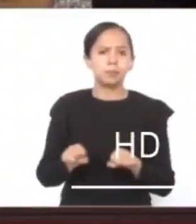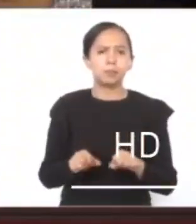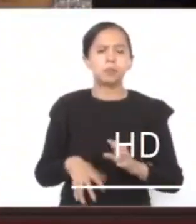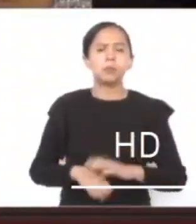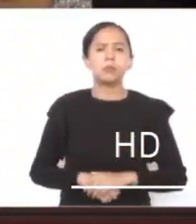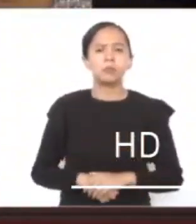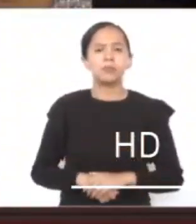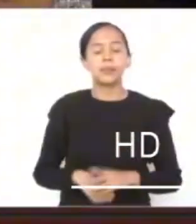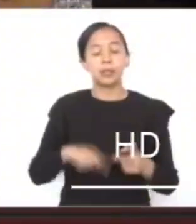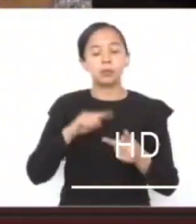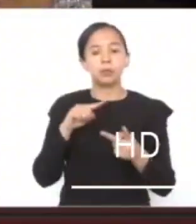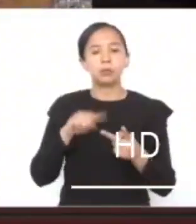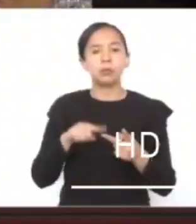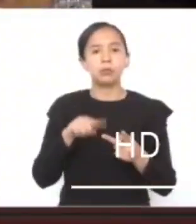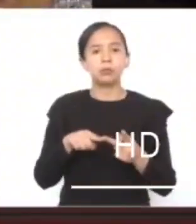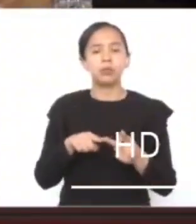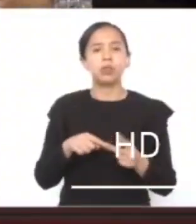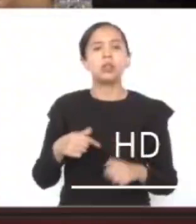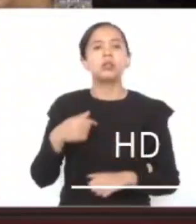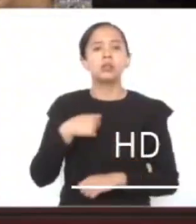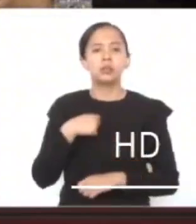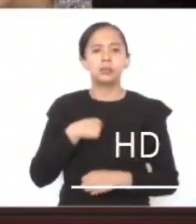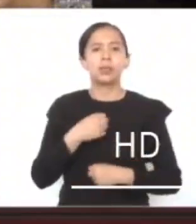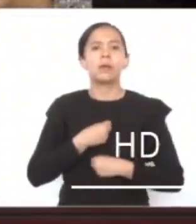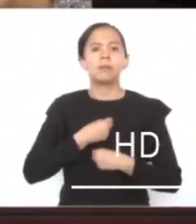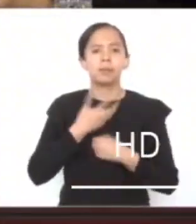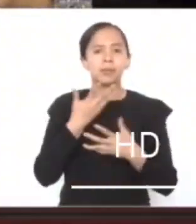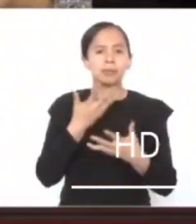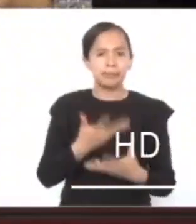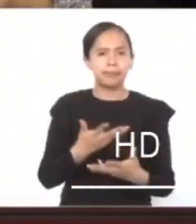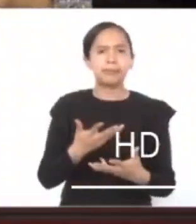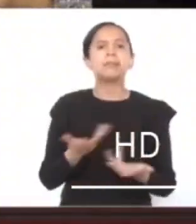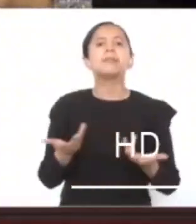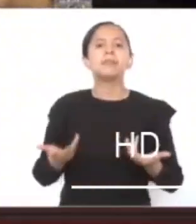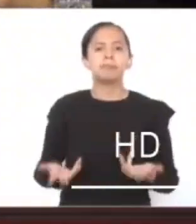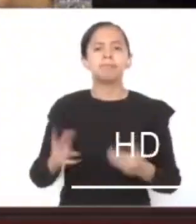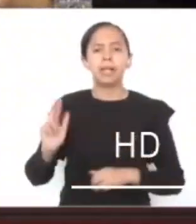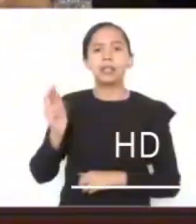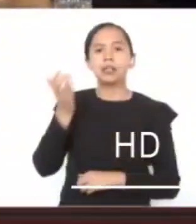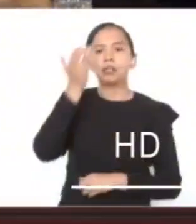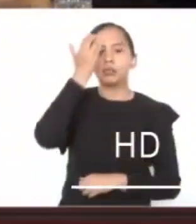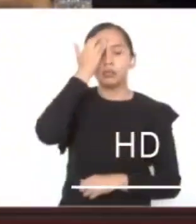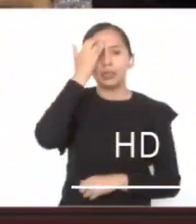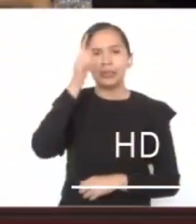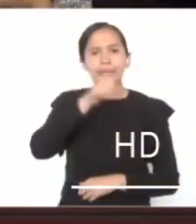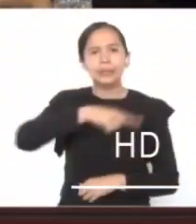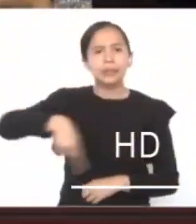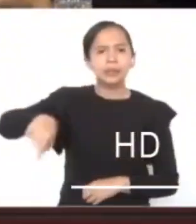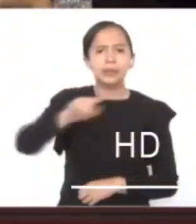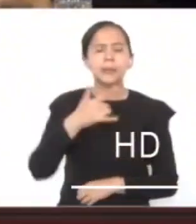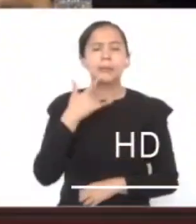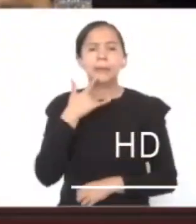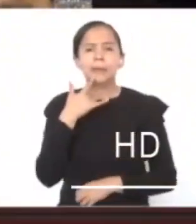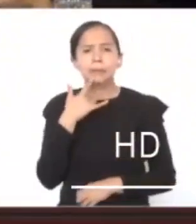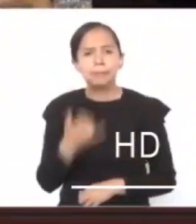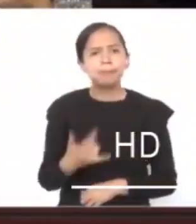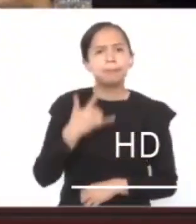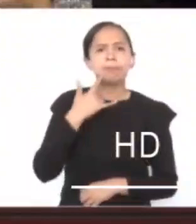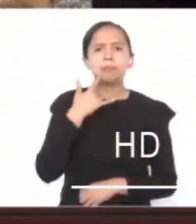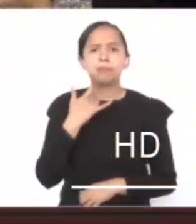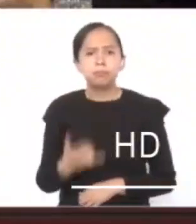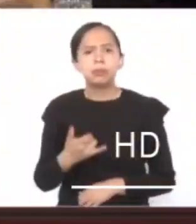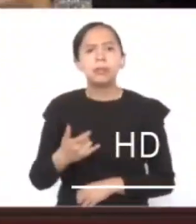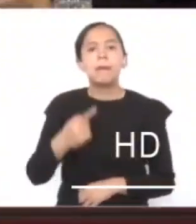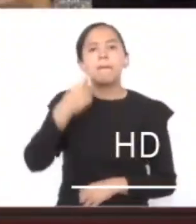También, en segundo lugar, quiero expresar nuestro reconocimiento a la lucha que dieron por el derecho a